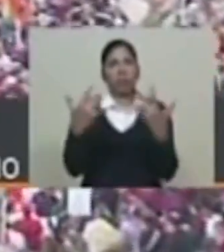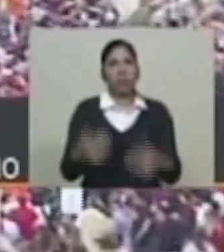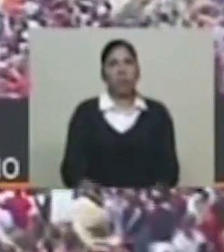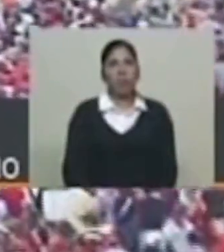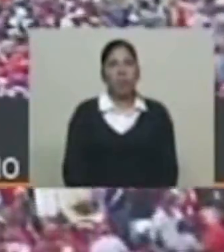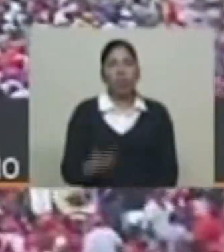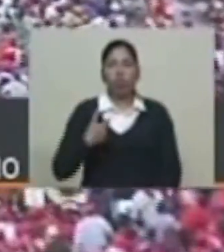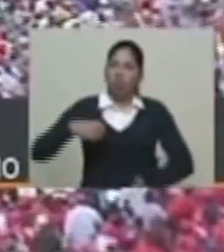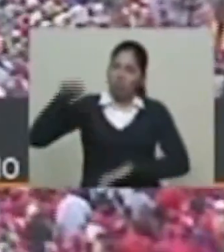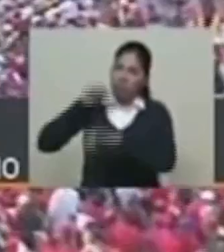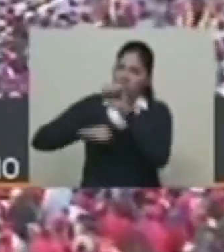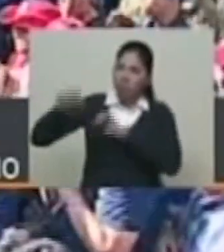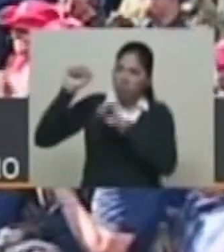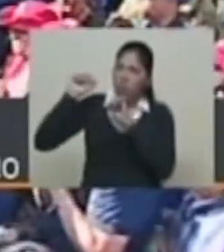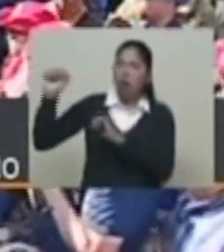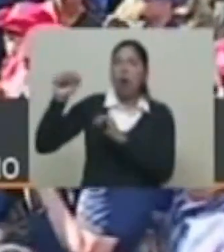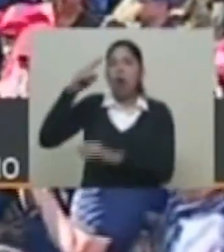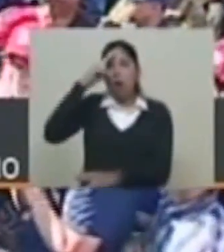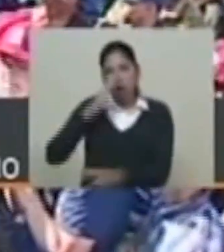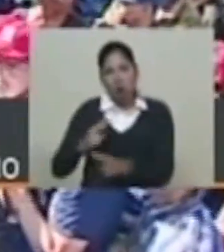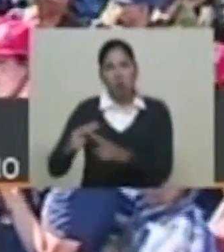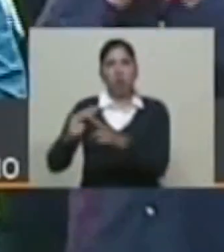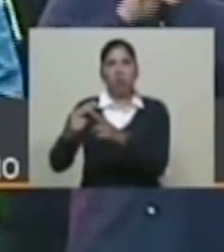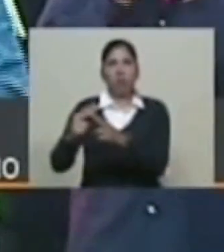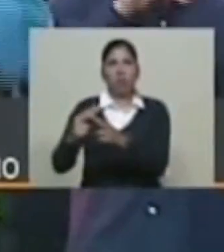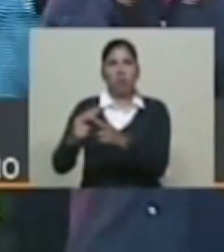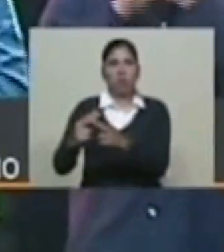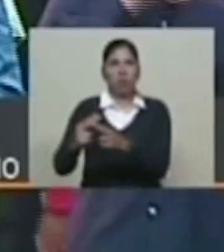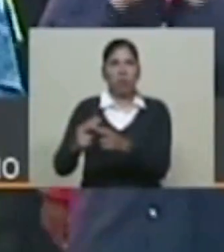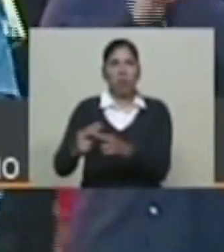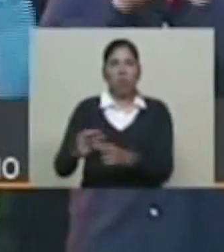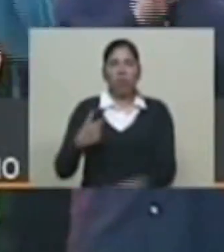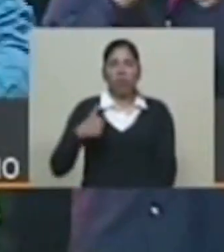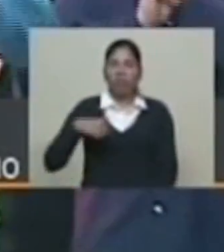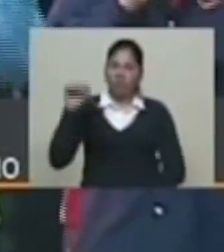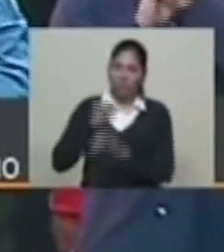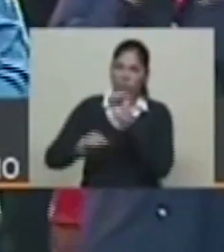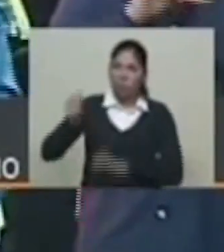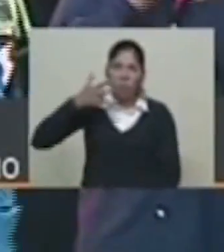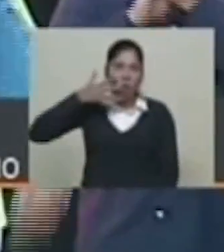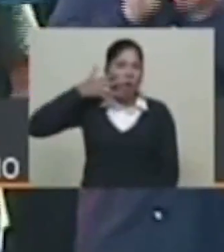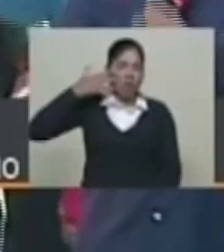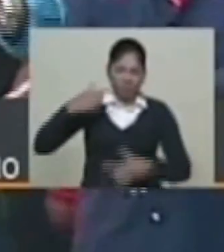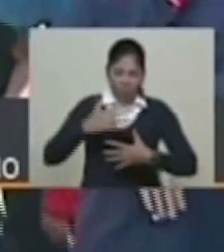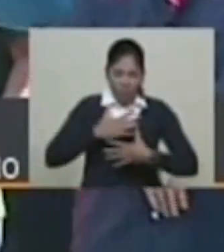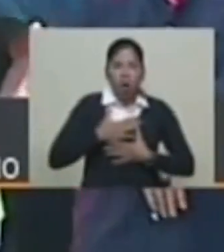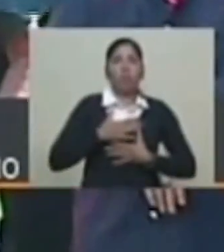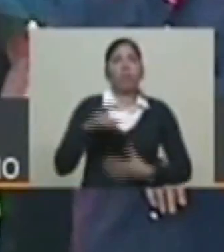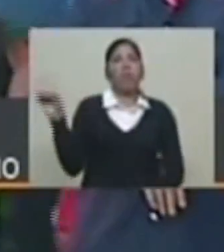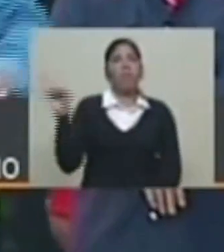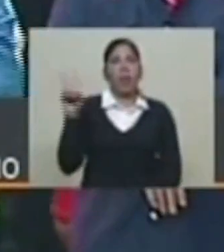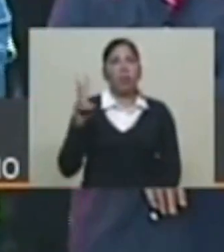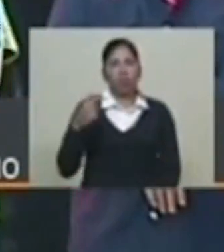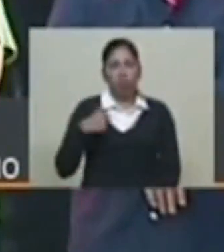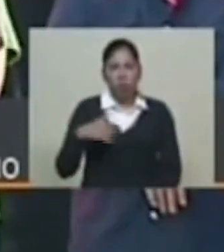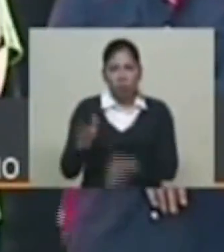Defenderé el honor, defenderé el orgullo de ser venezolano y pido todo